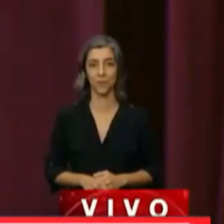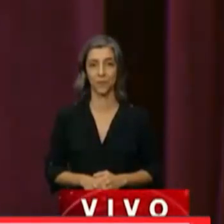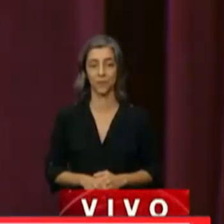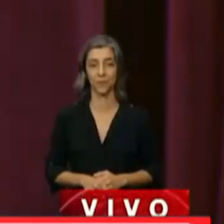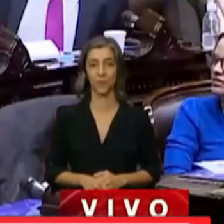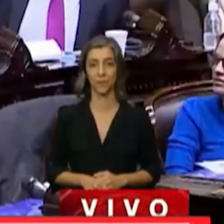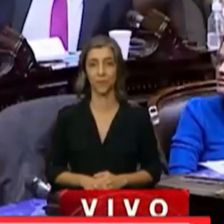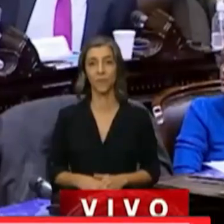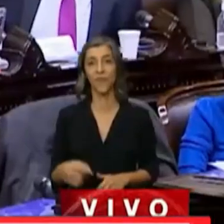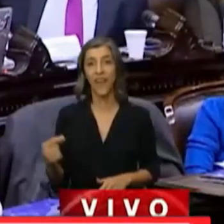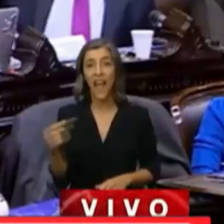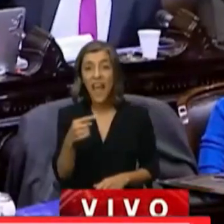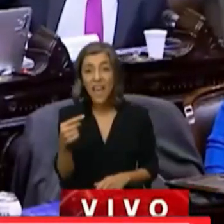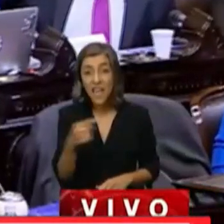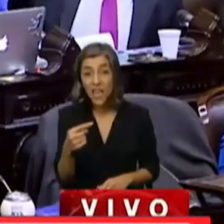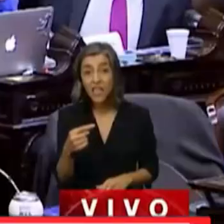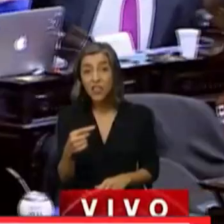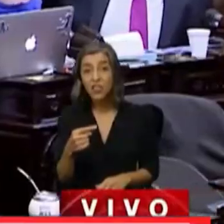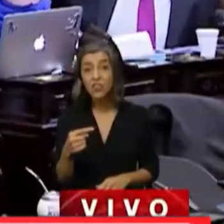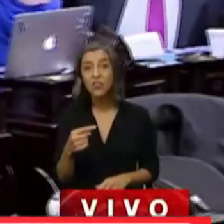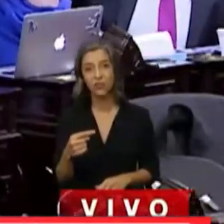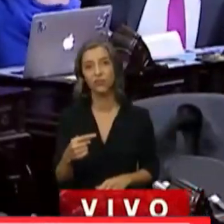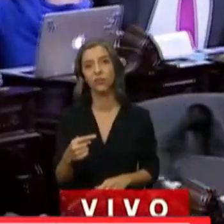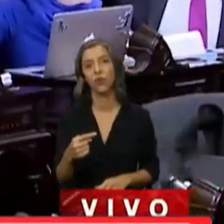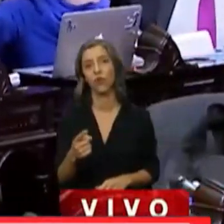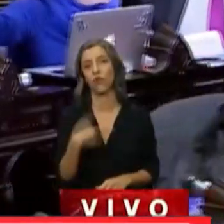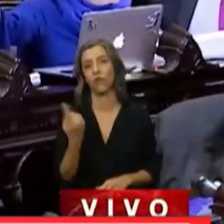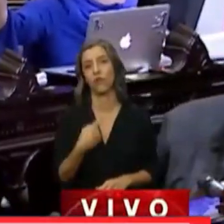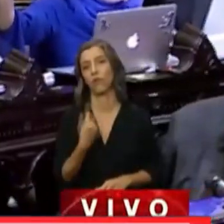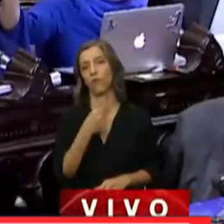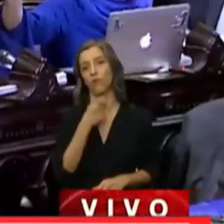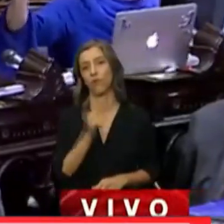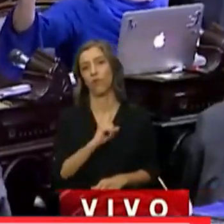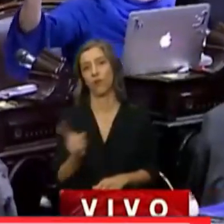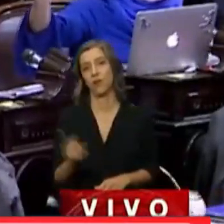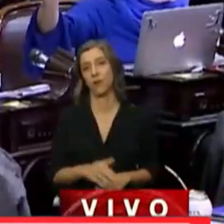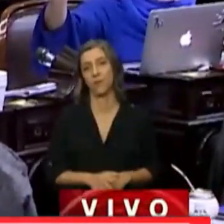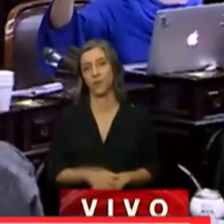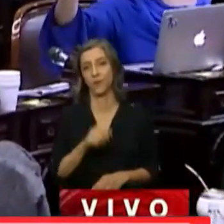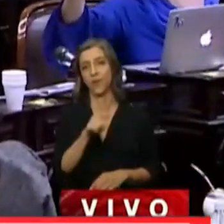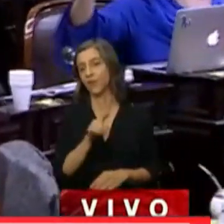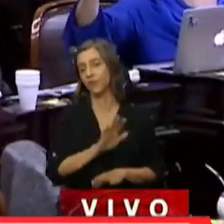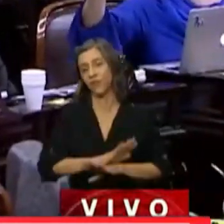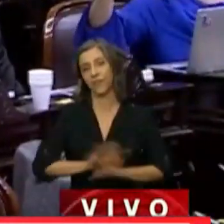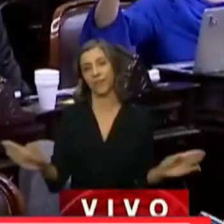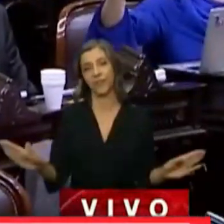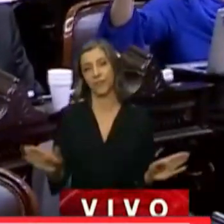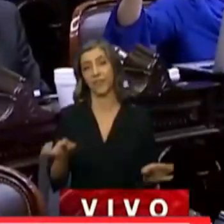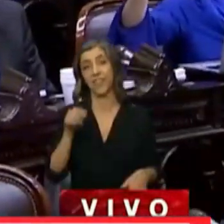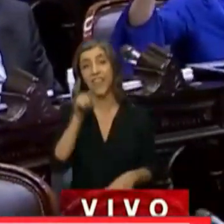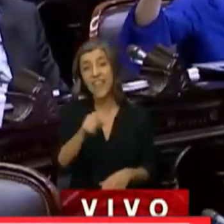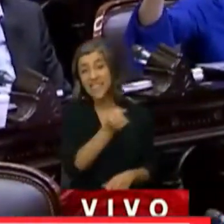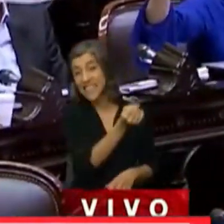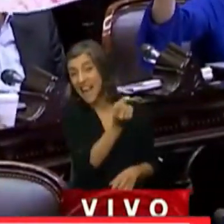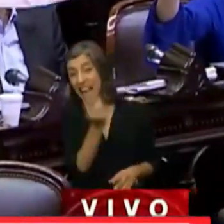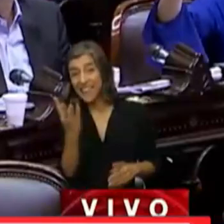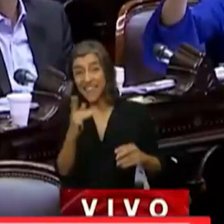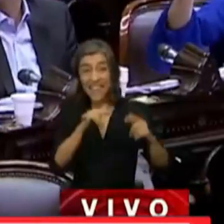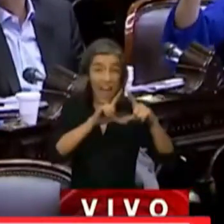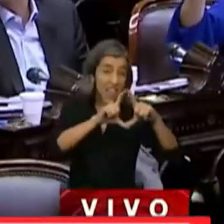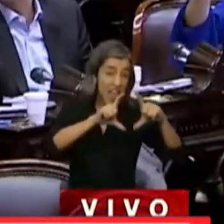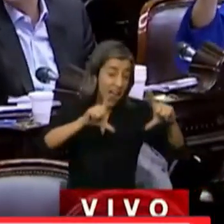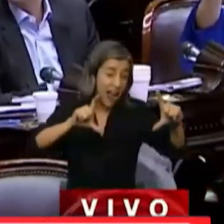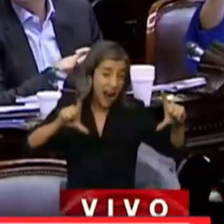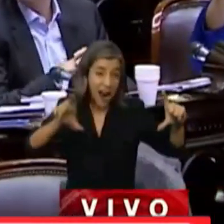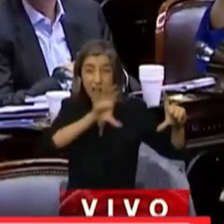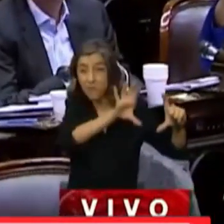Esto, señores, es lo que vamos a evitar. Que esta cantidad de personas,